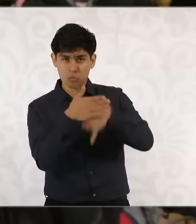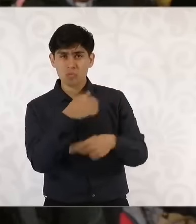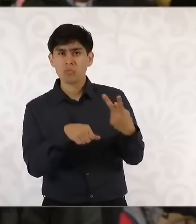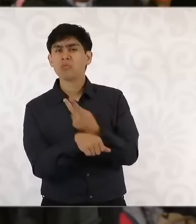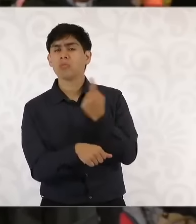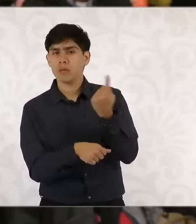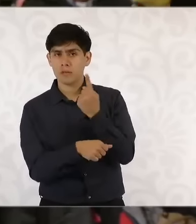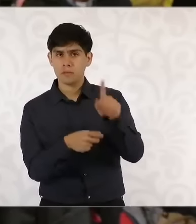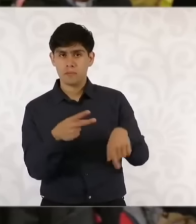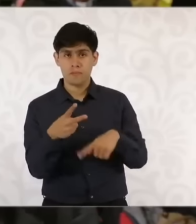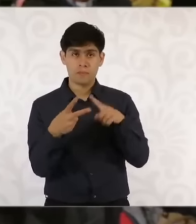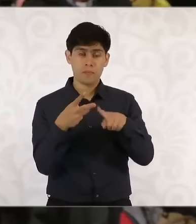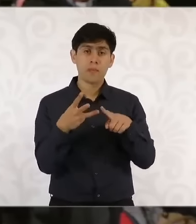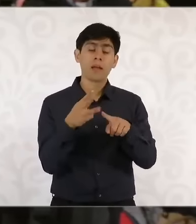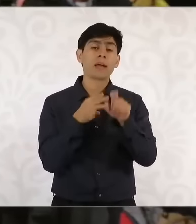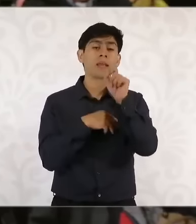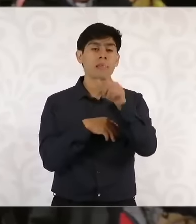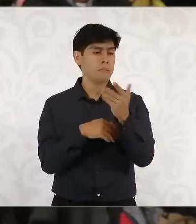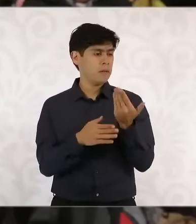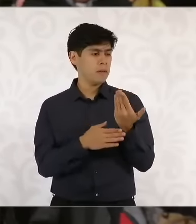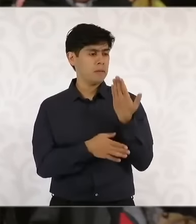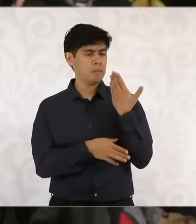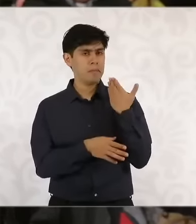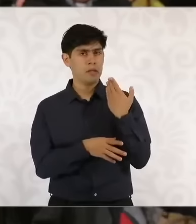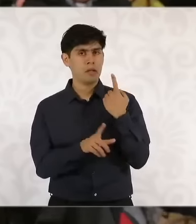una gráfica que ahorita acaban de